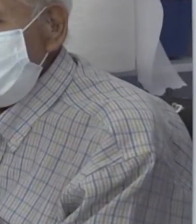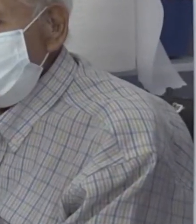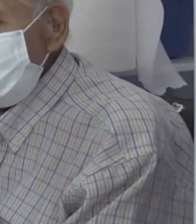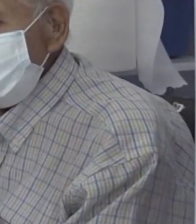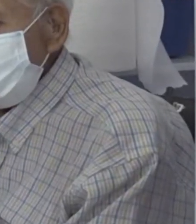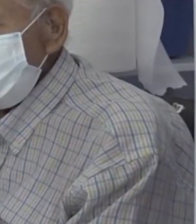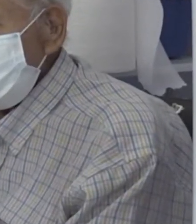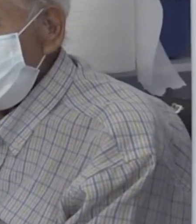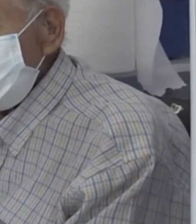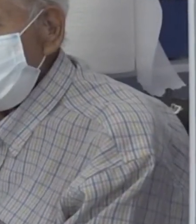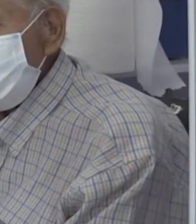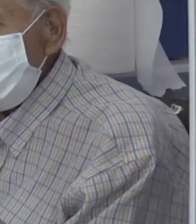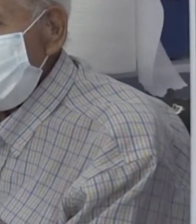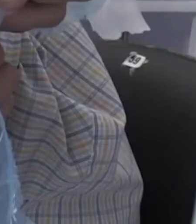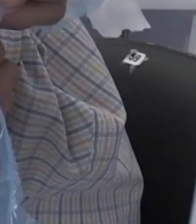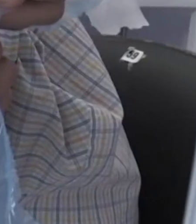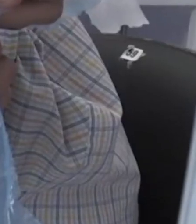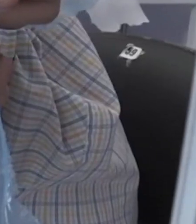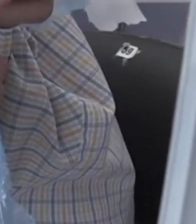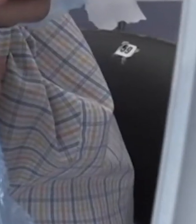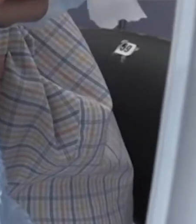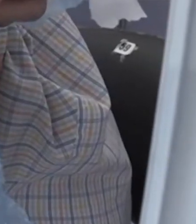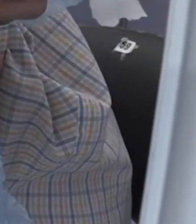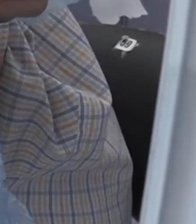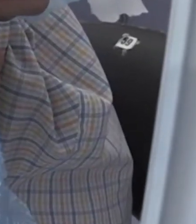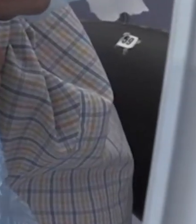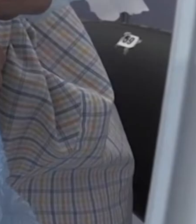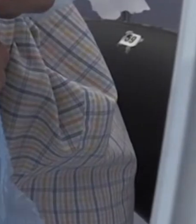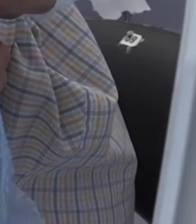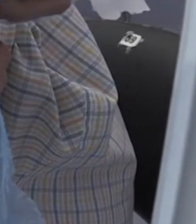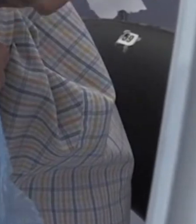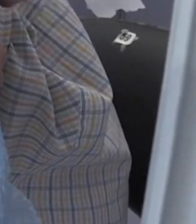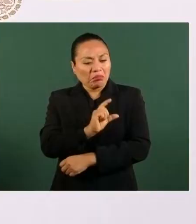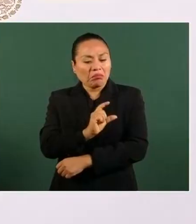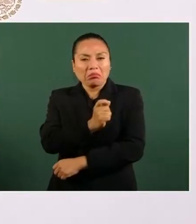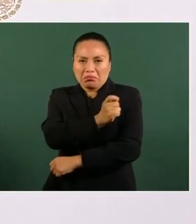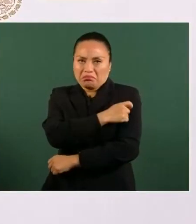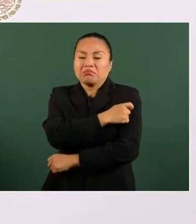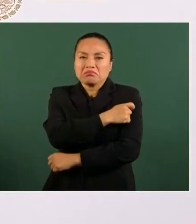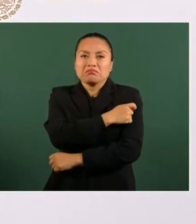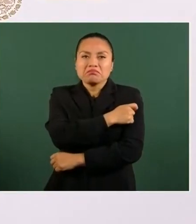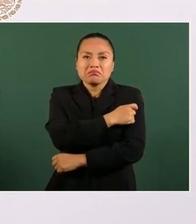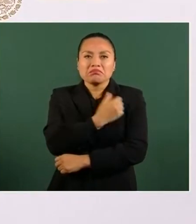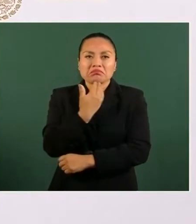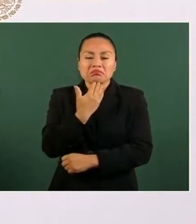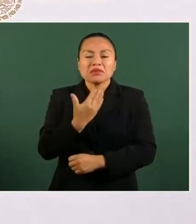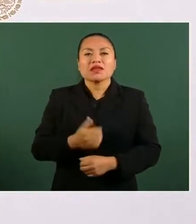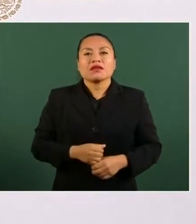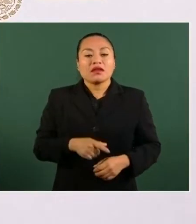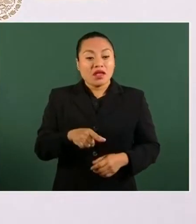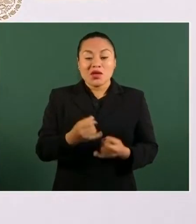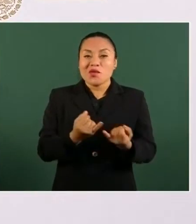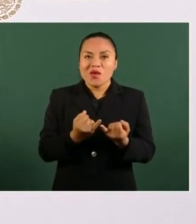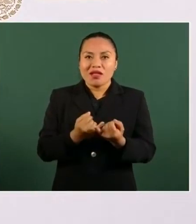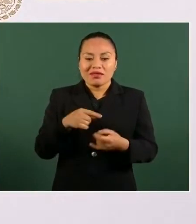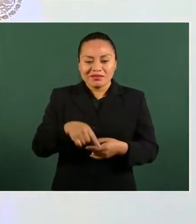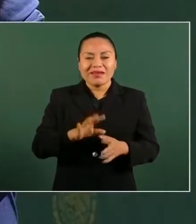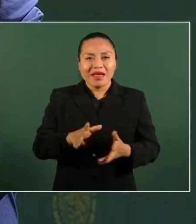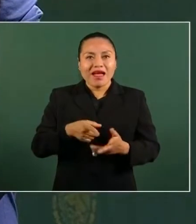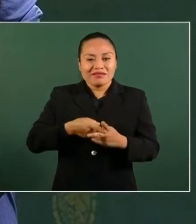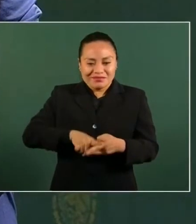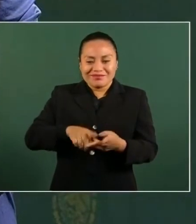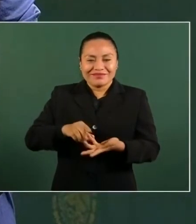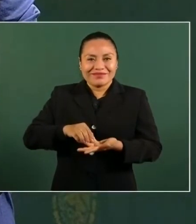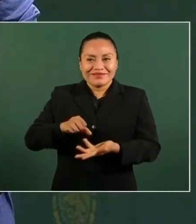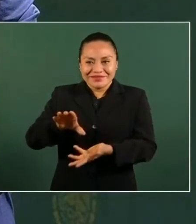ha funcionado bien la vacuna y esta vacuna lo mismo, ya